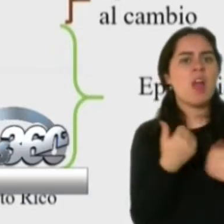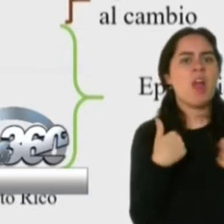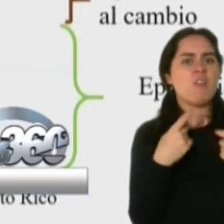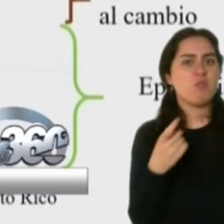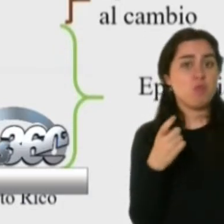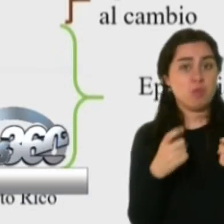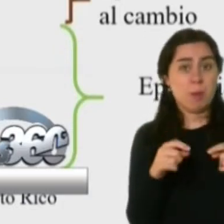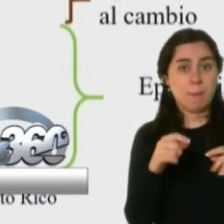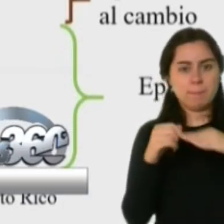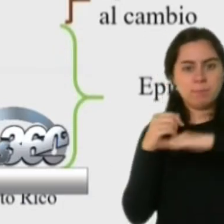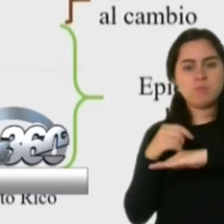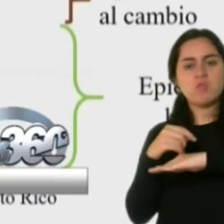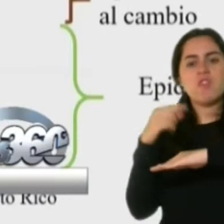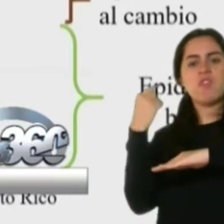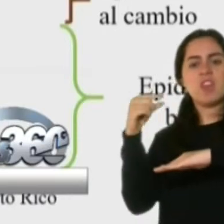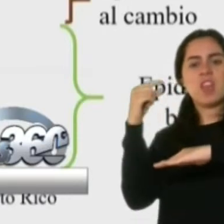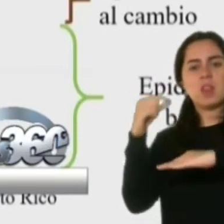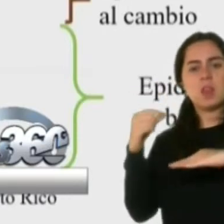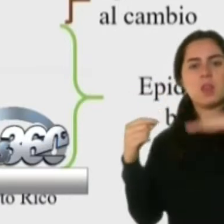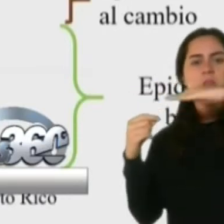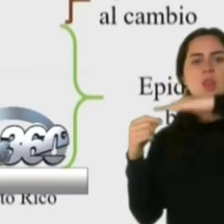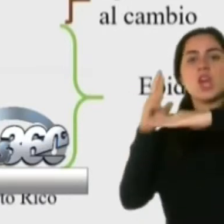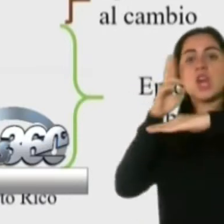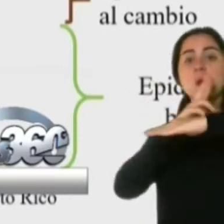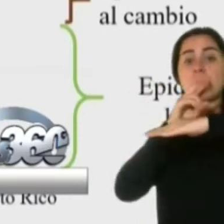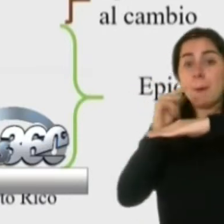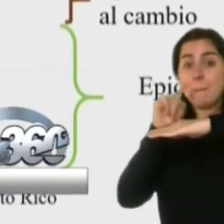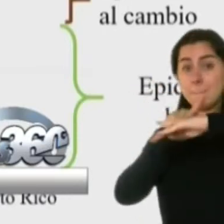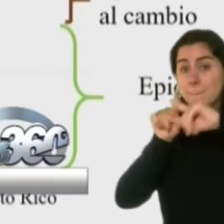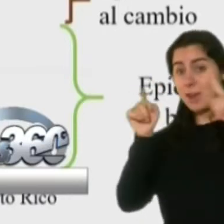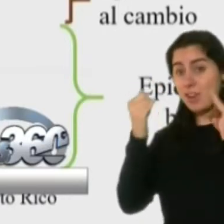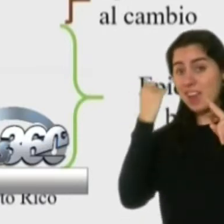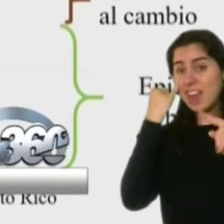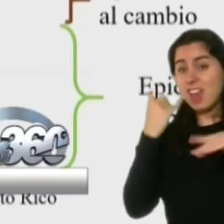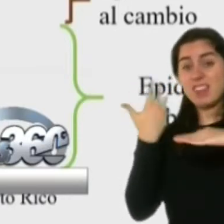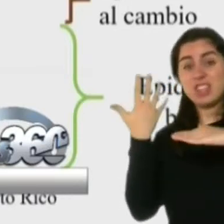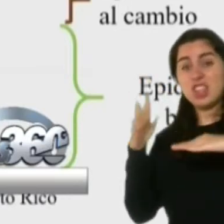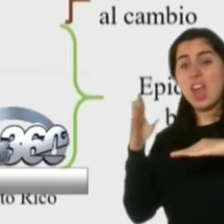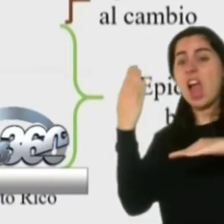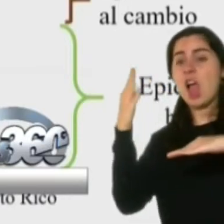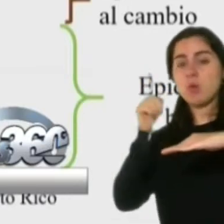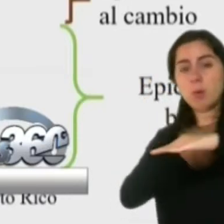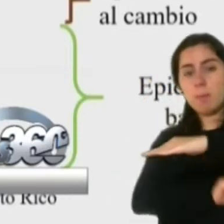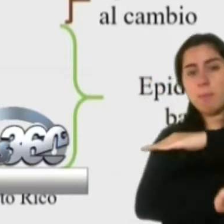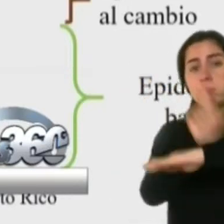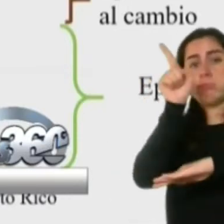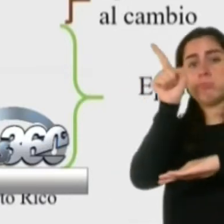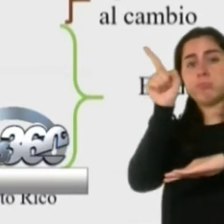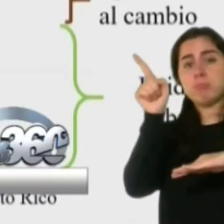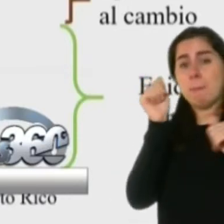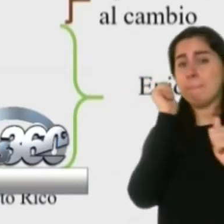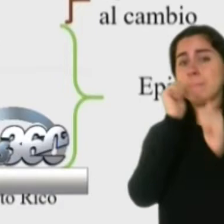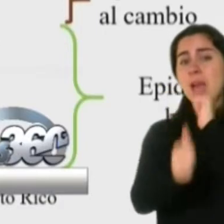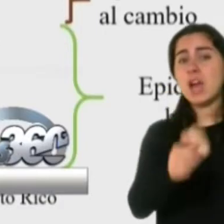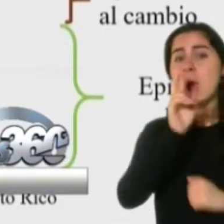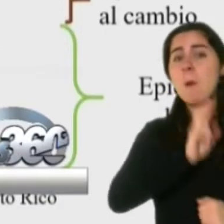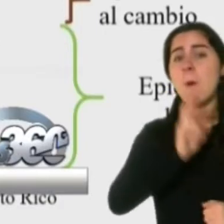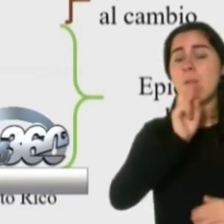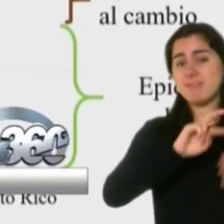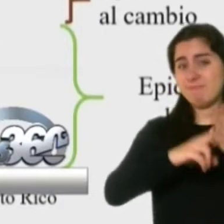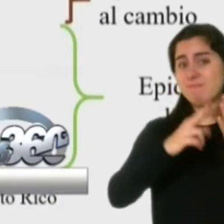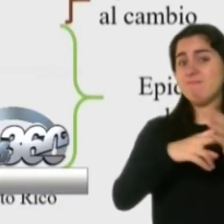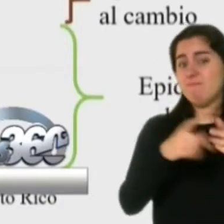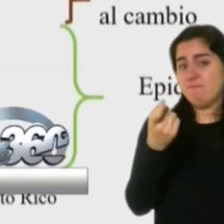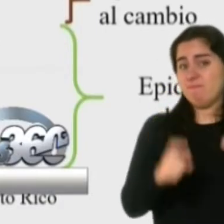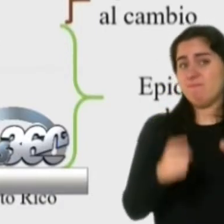o casi a controlar. Vemos picos por debajo de la línea verde que podemos relacionarlos con ciertas fechas que pasaron durante